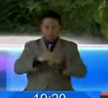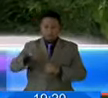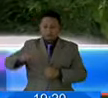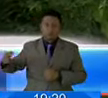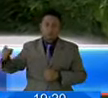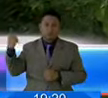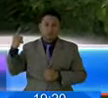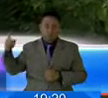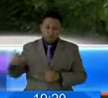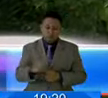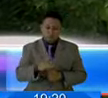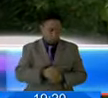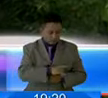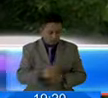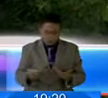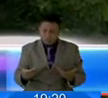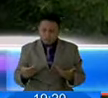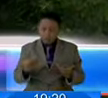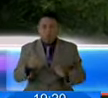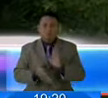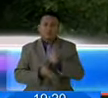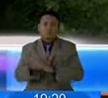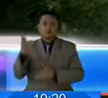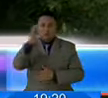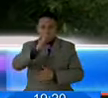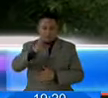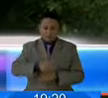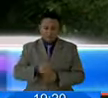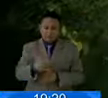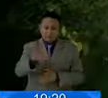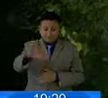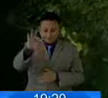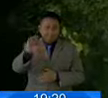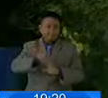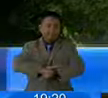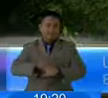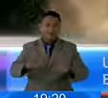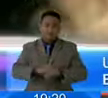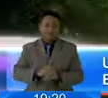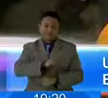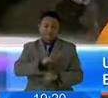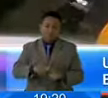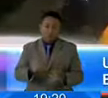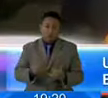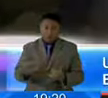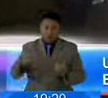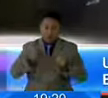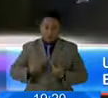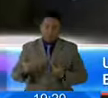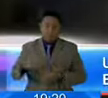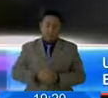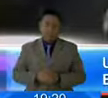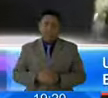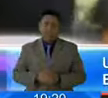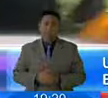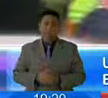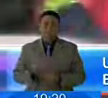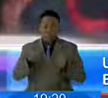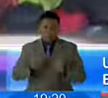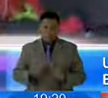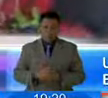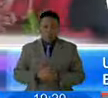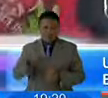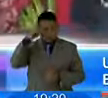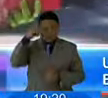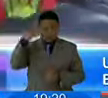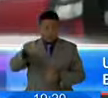ahí salimos a buscarlo, ya no lo encontramos. Sí, hasta ahora que lo vimos encontrar. El cuerpo presentaba varios golpes a la altura de